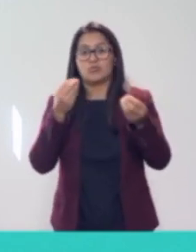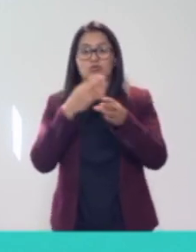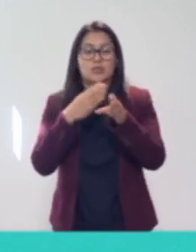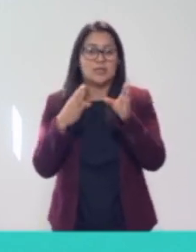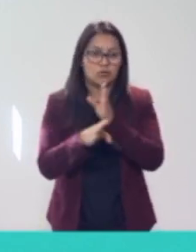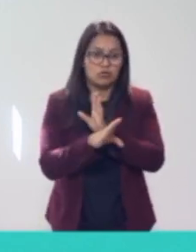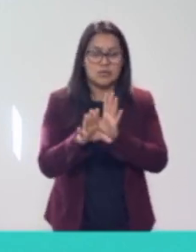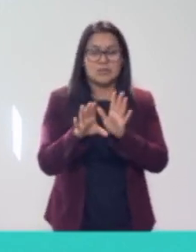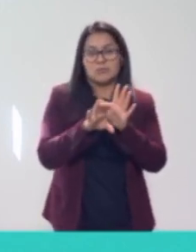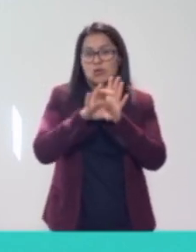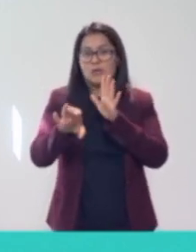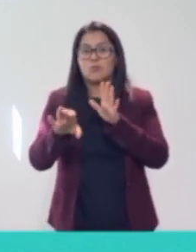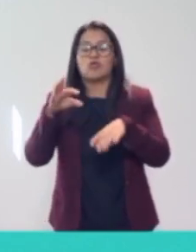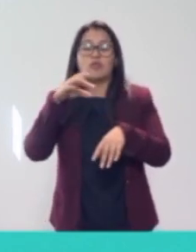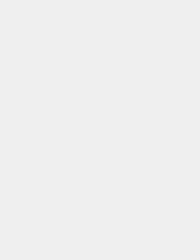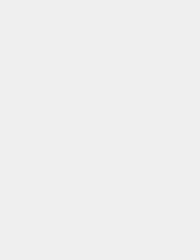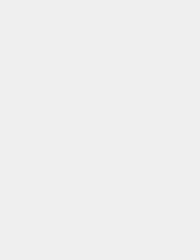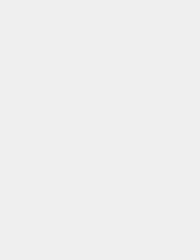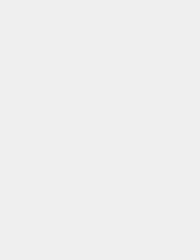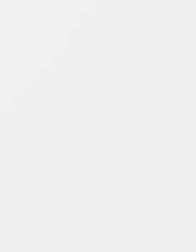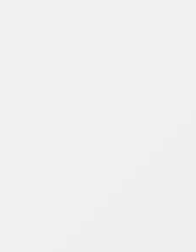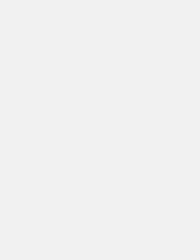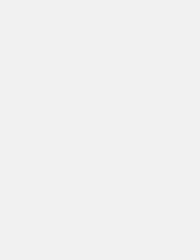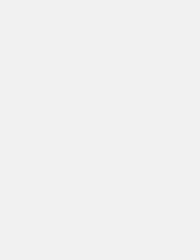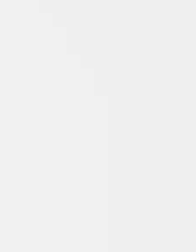tema de salud y el menor maduro etcétera